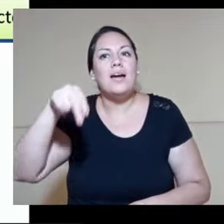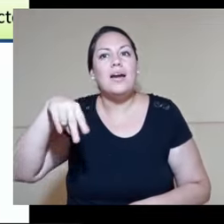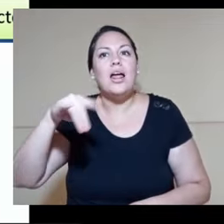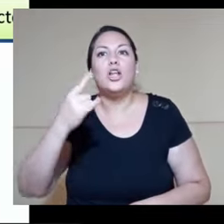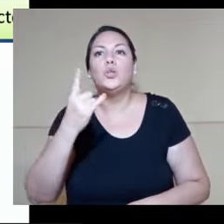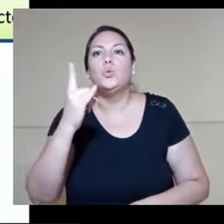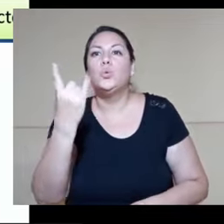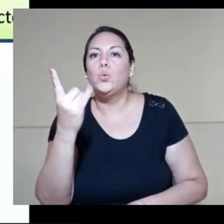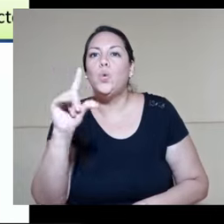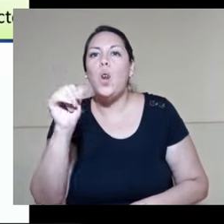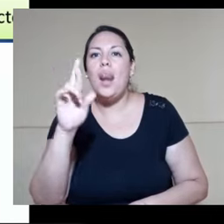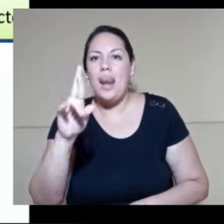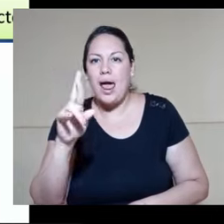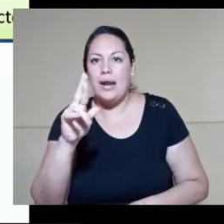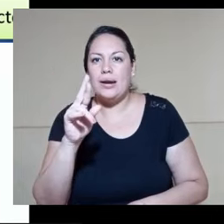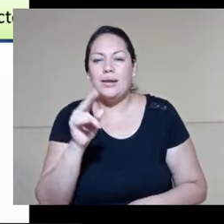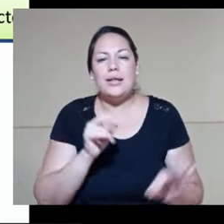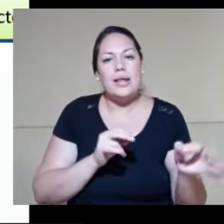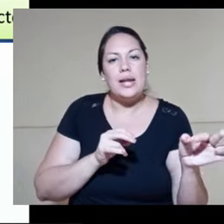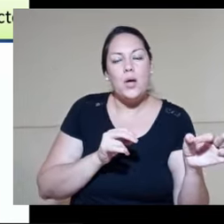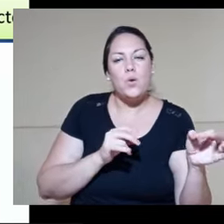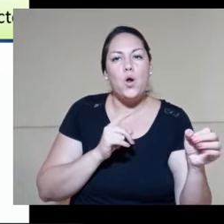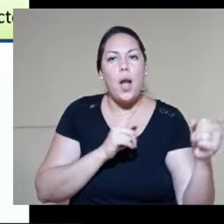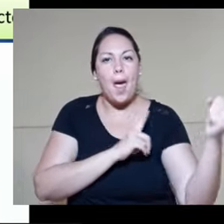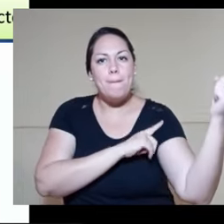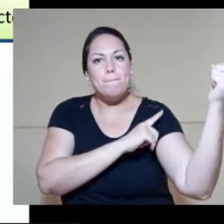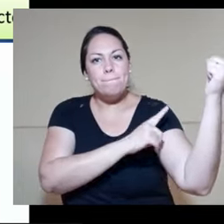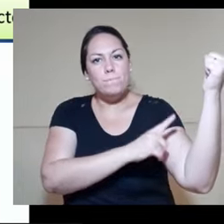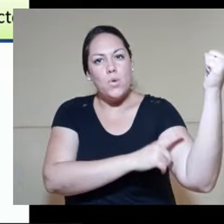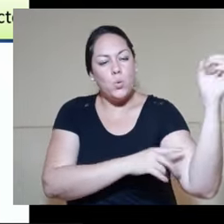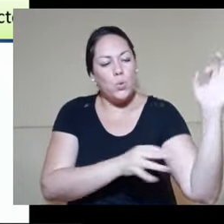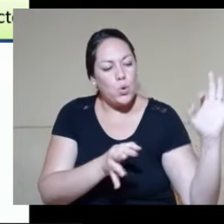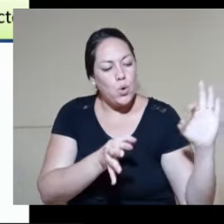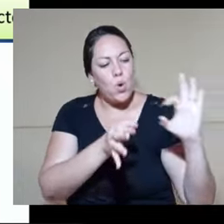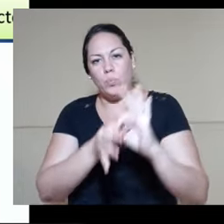Y cuando la neurona se une al músculo, se llama unión neuromuscular.